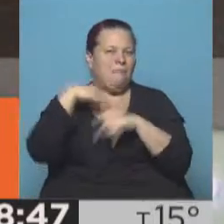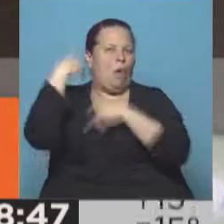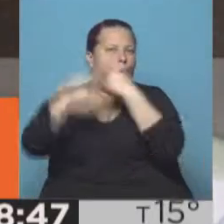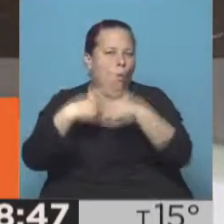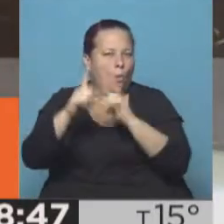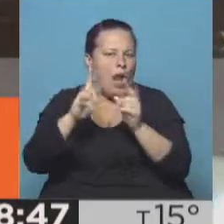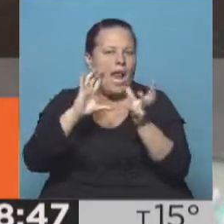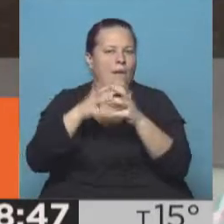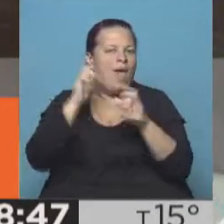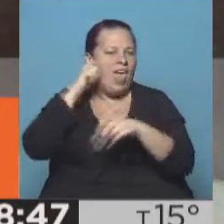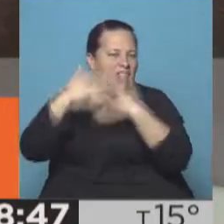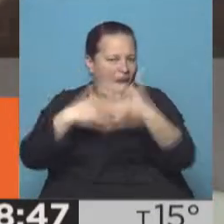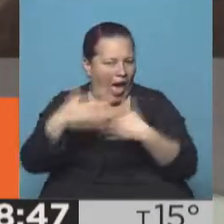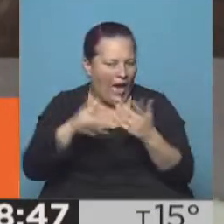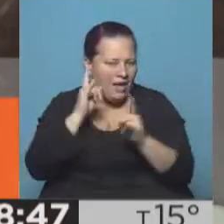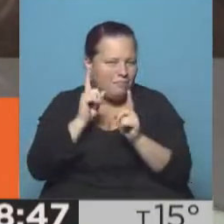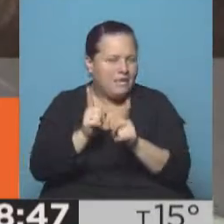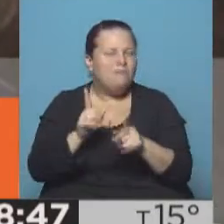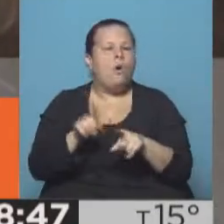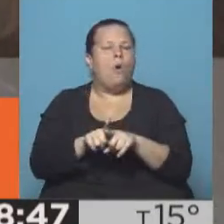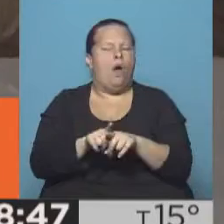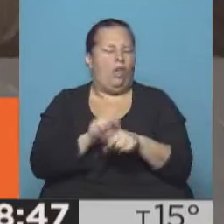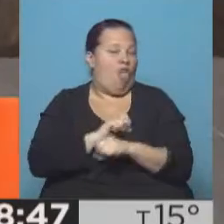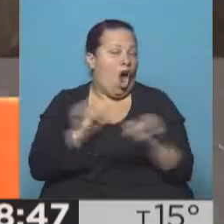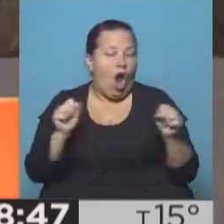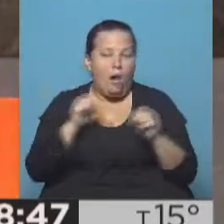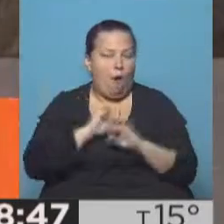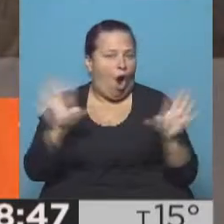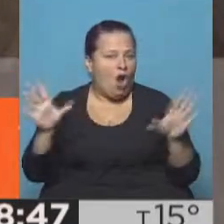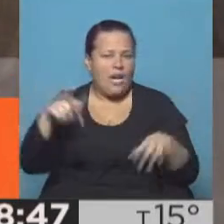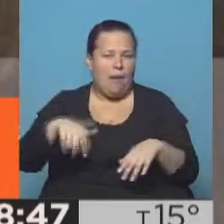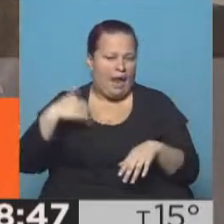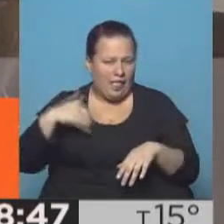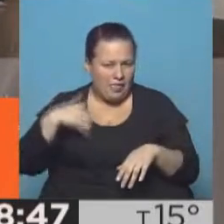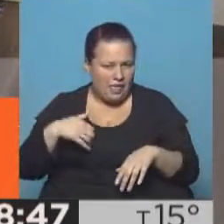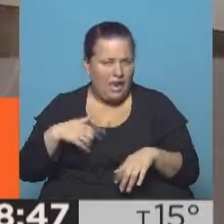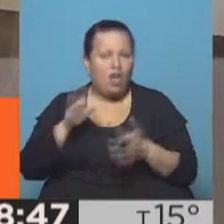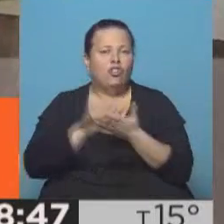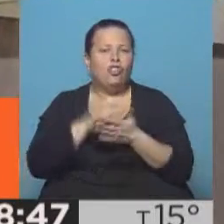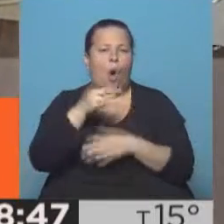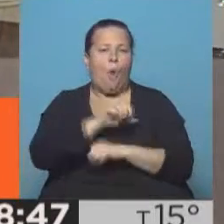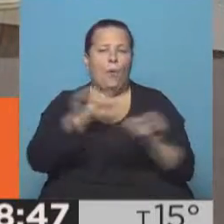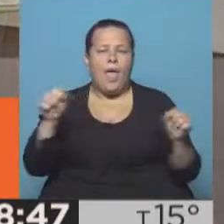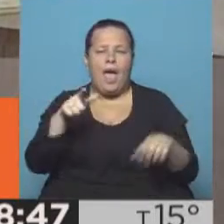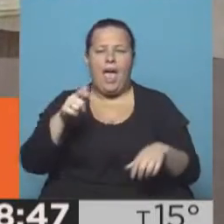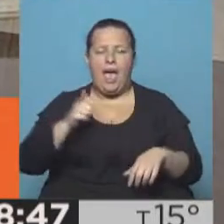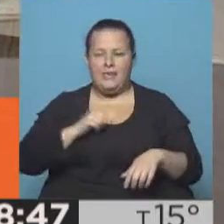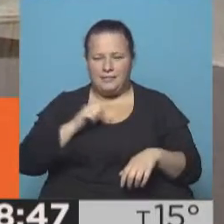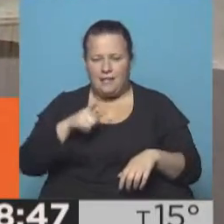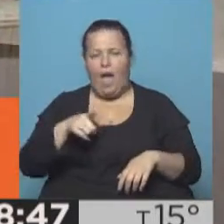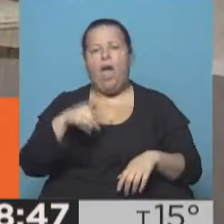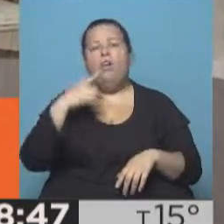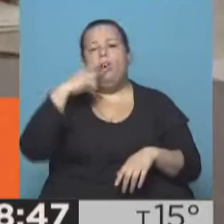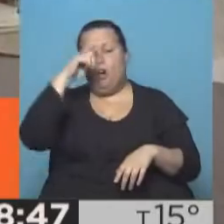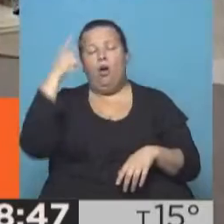con las nuevas generaciones. Fue muy brutal lo que pasó en el país con el terrorismo de Estado. Entonces cada